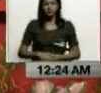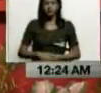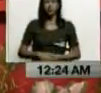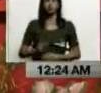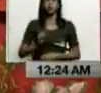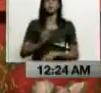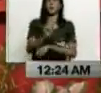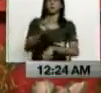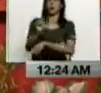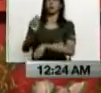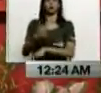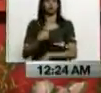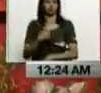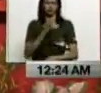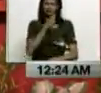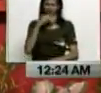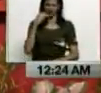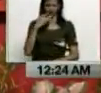pues